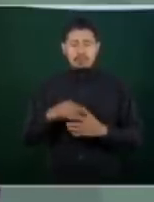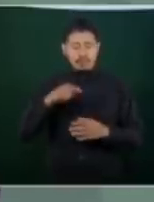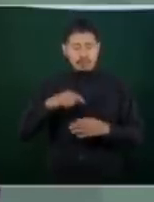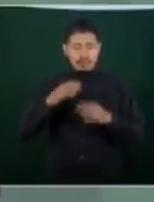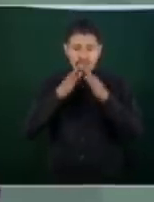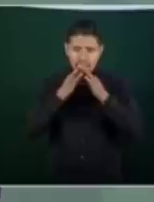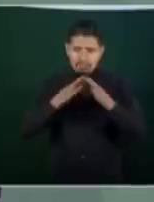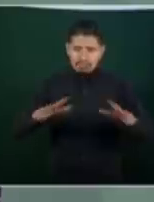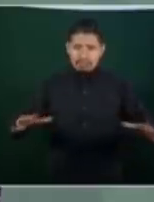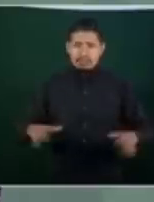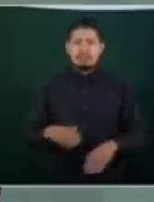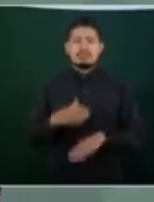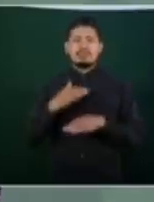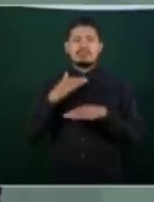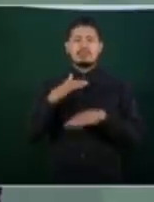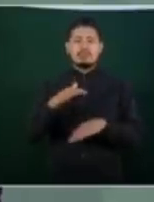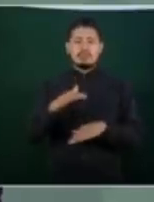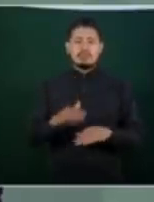sobre